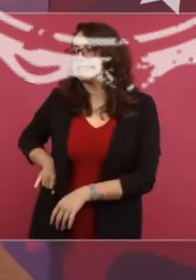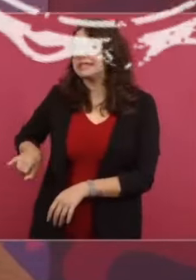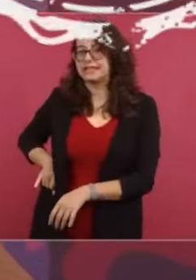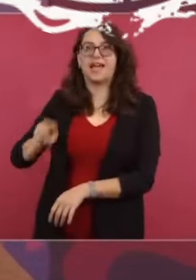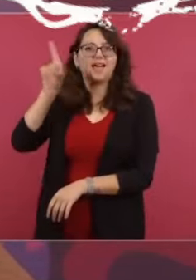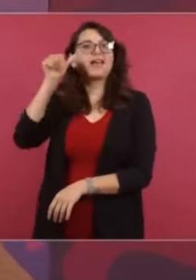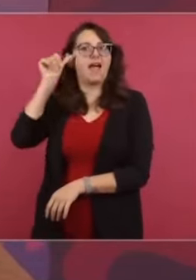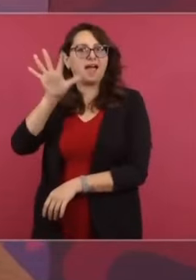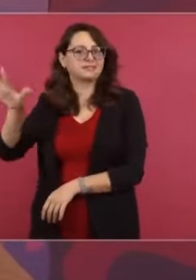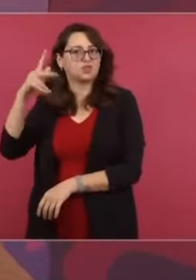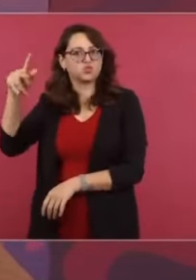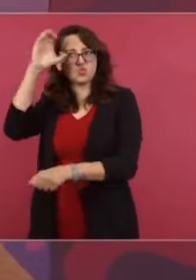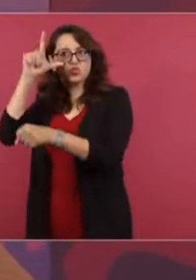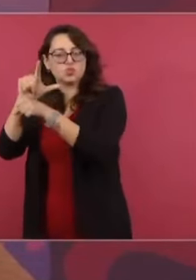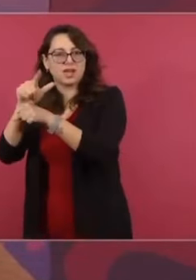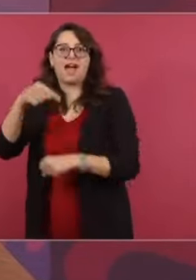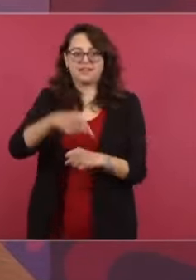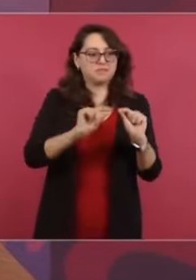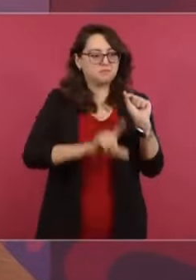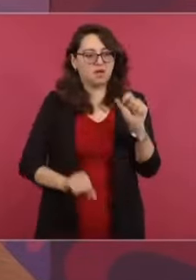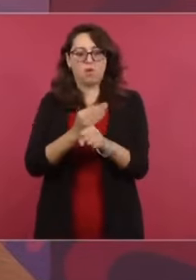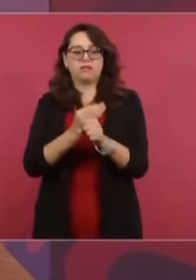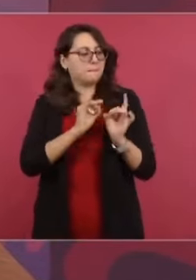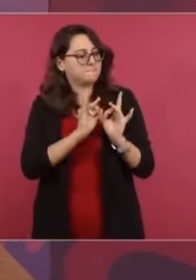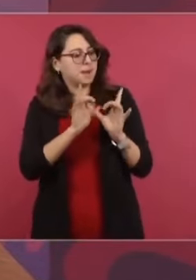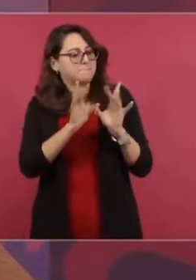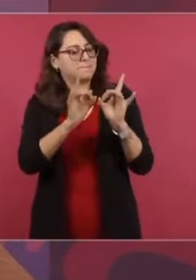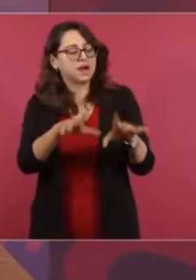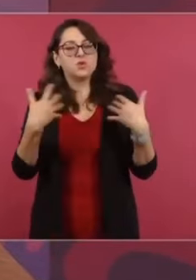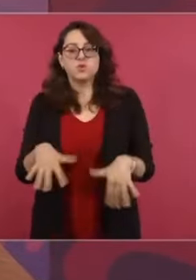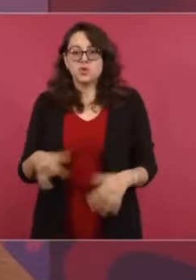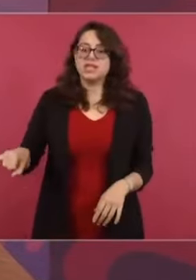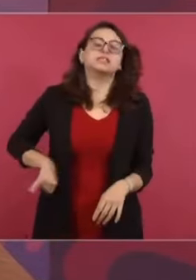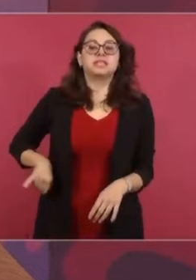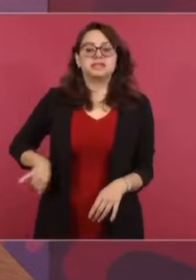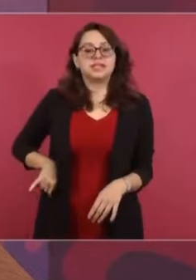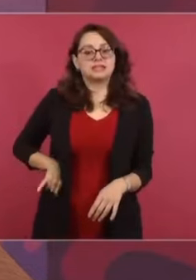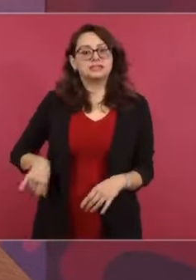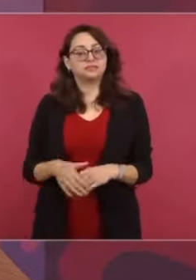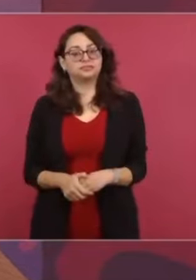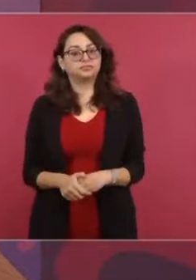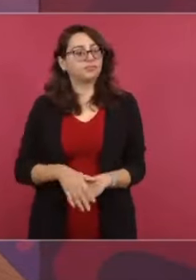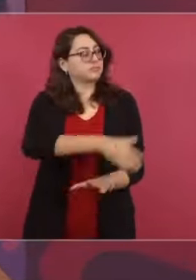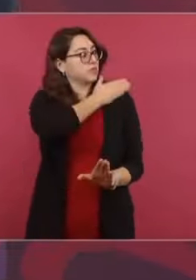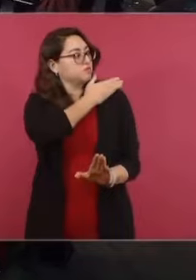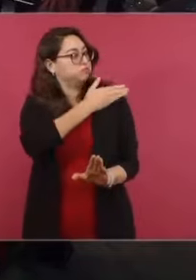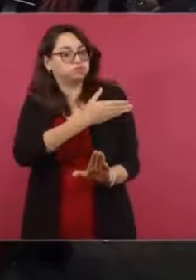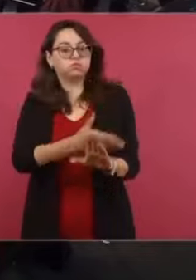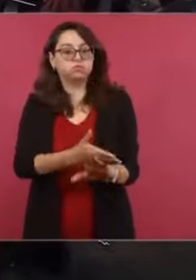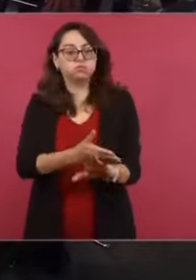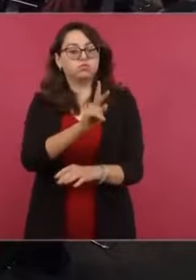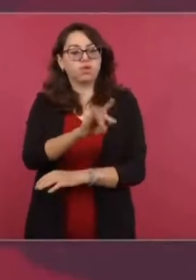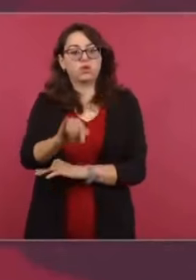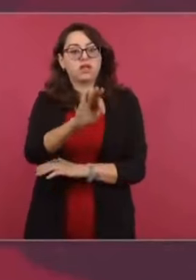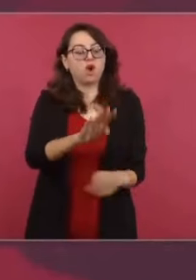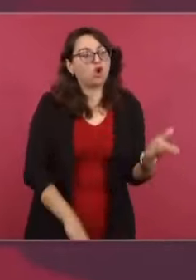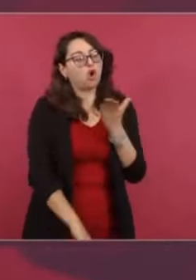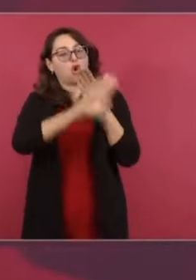Pues a nosotros nos están tocando vivir tiempos interesantes. ¿Cuándo se había visto una rebelión del Poder Judicial en contra del